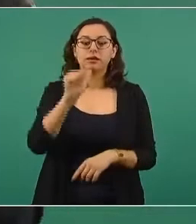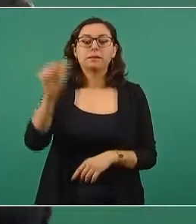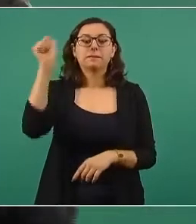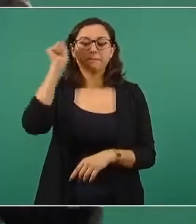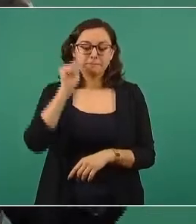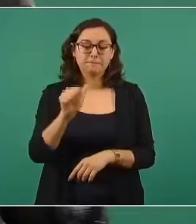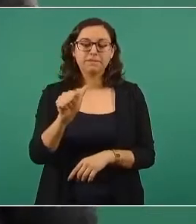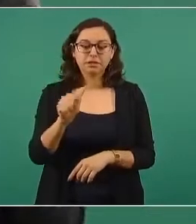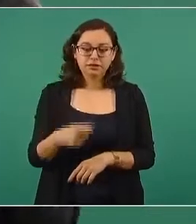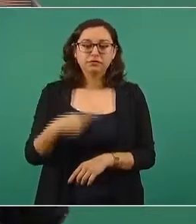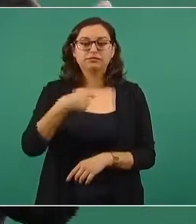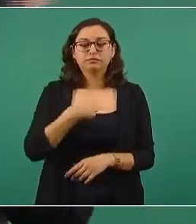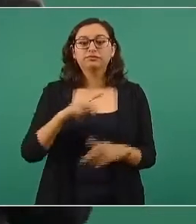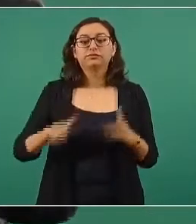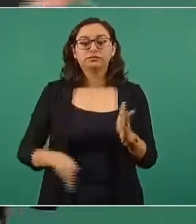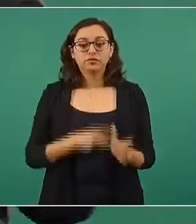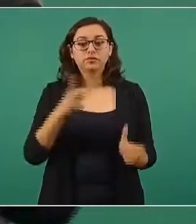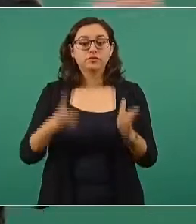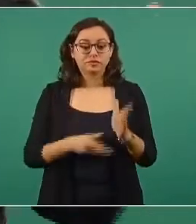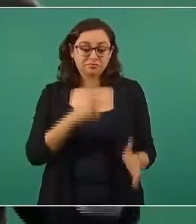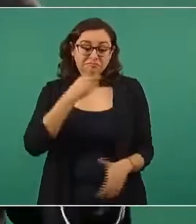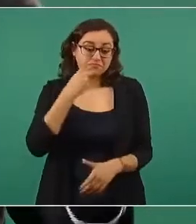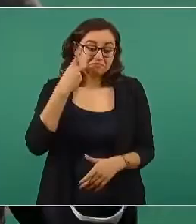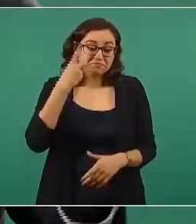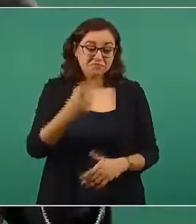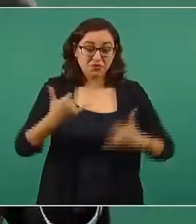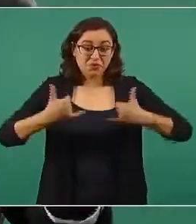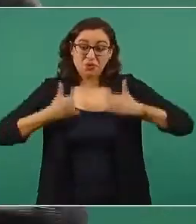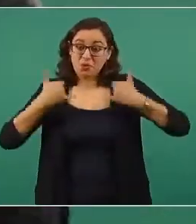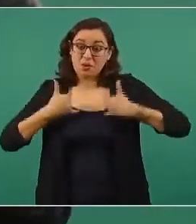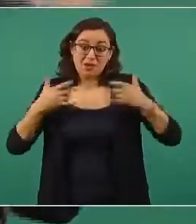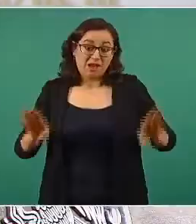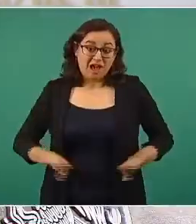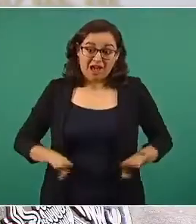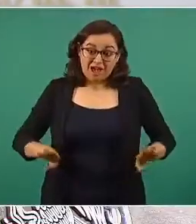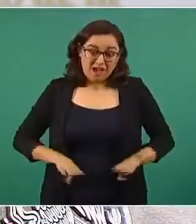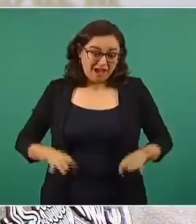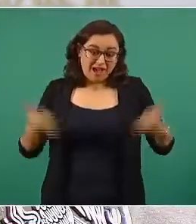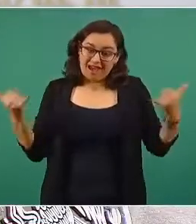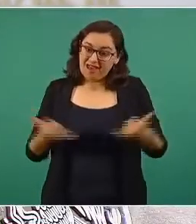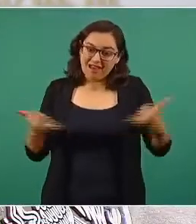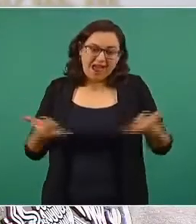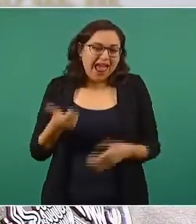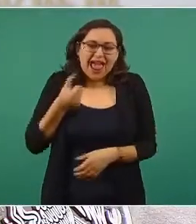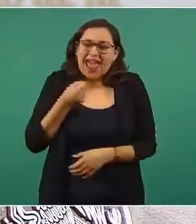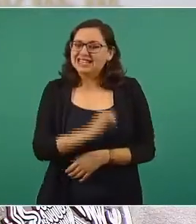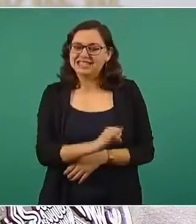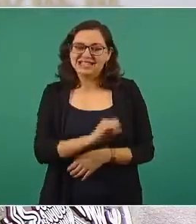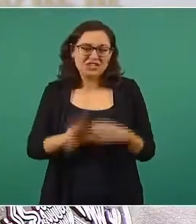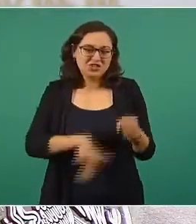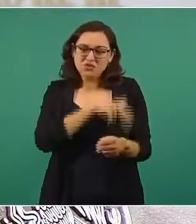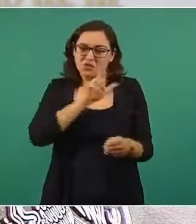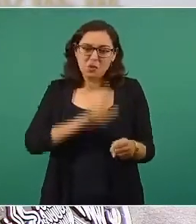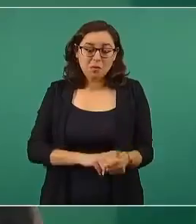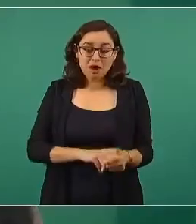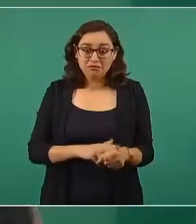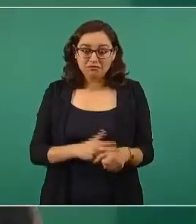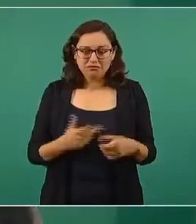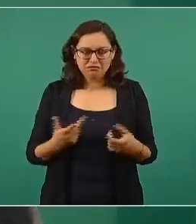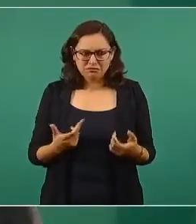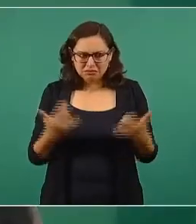Aquí también he dicho que ser joven y no ser revolucionario es una contradicción, hasta biológica.